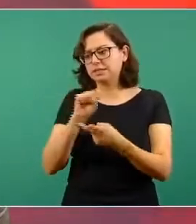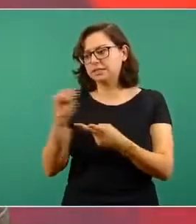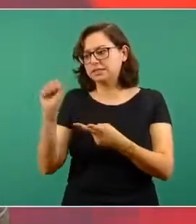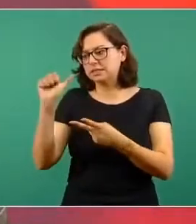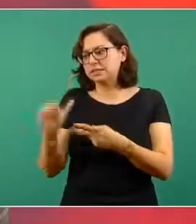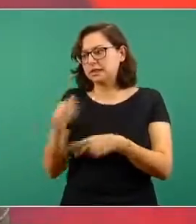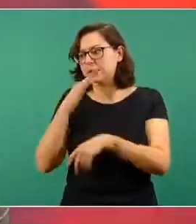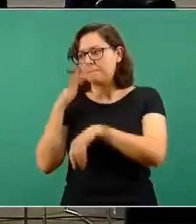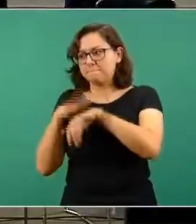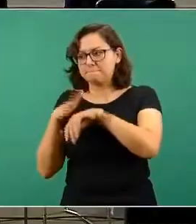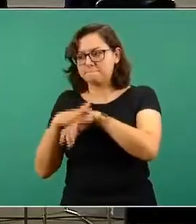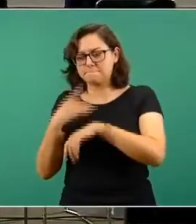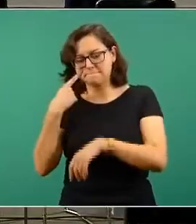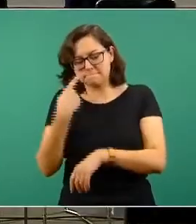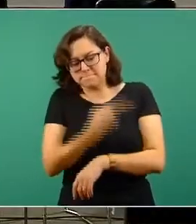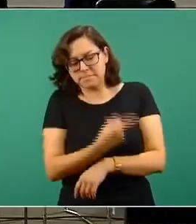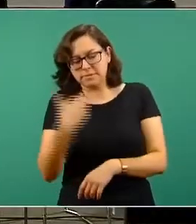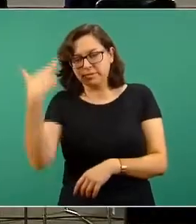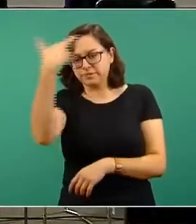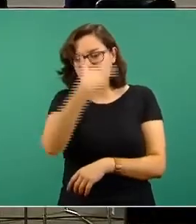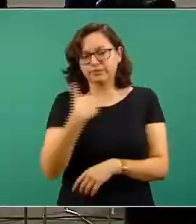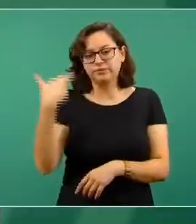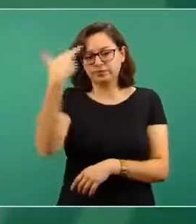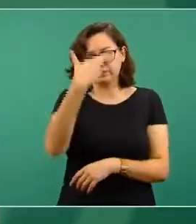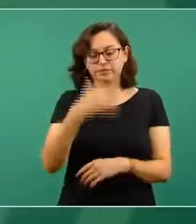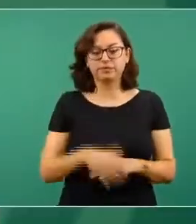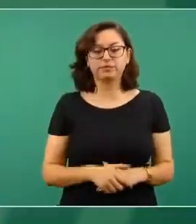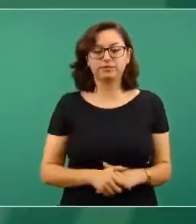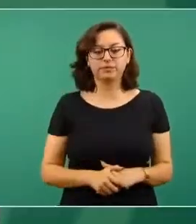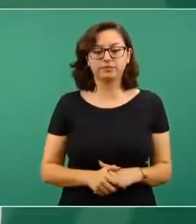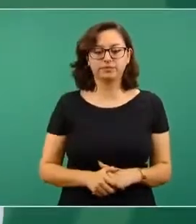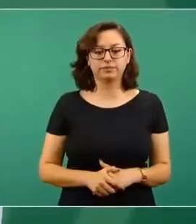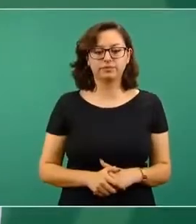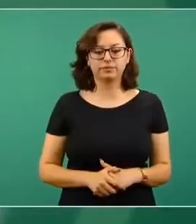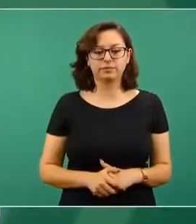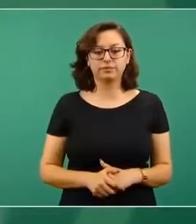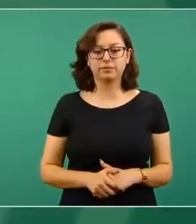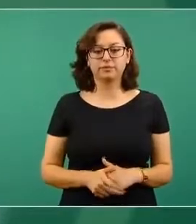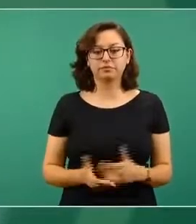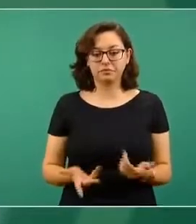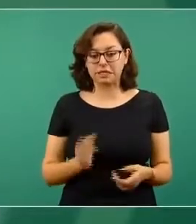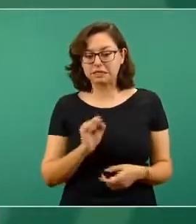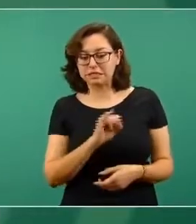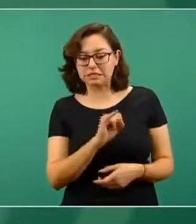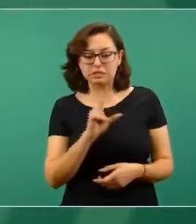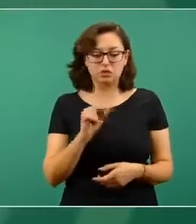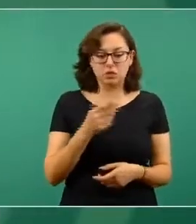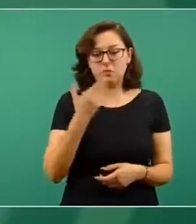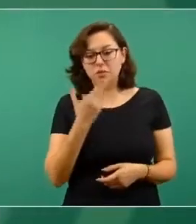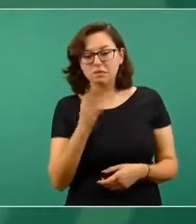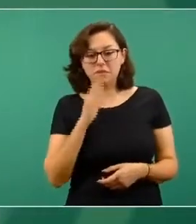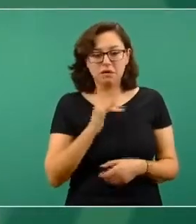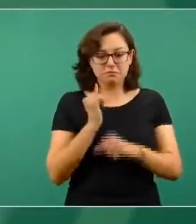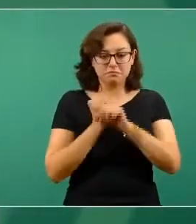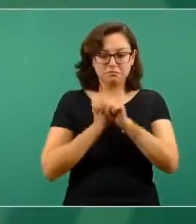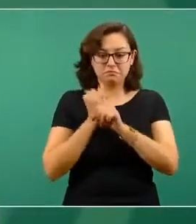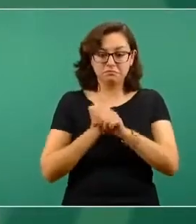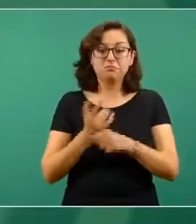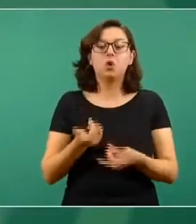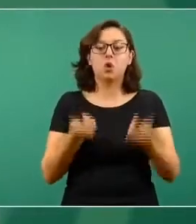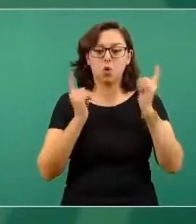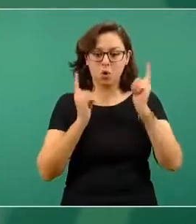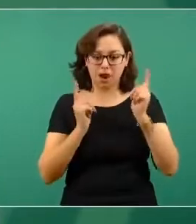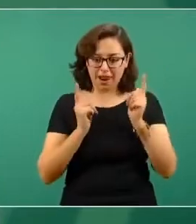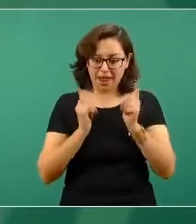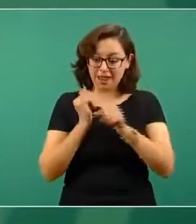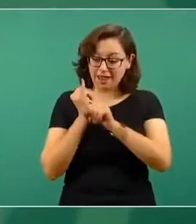Salud del evento y piden la participación de la autoridad competente para contribuir a la investigación. Esperemos que más adelante